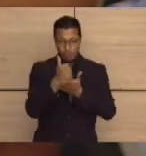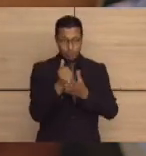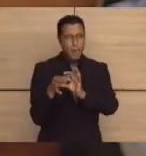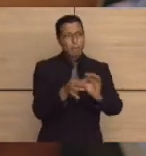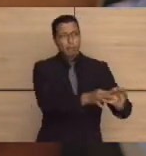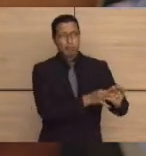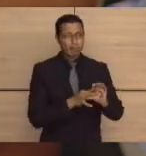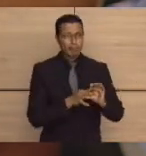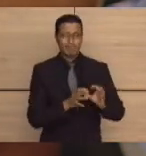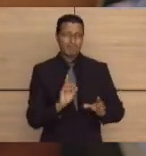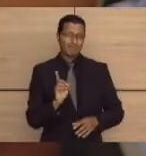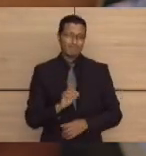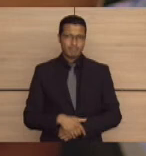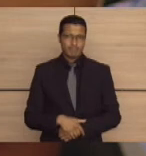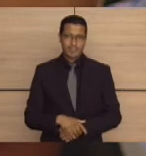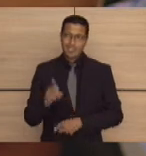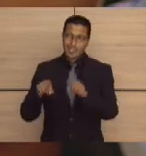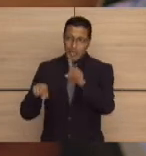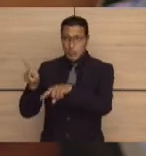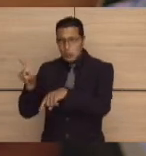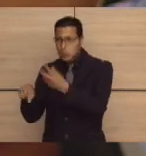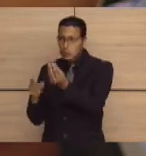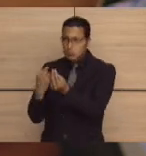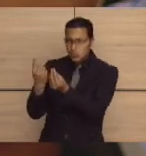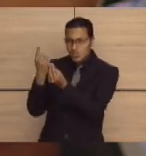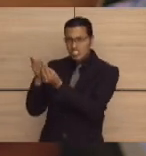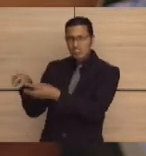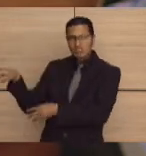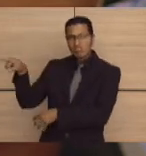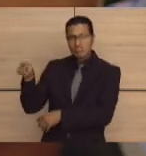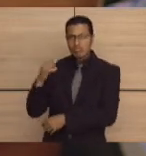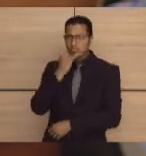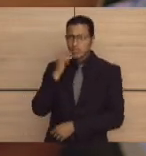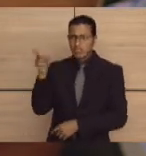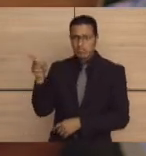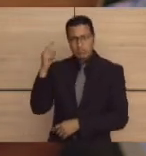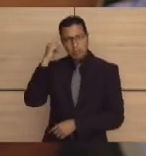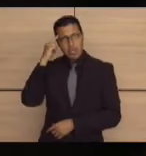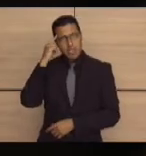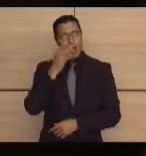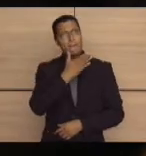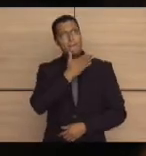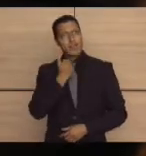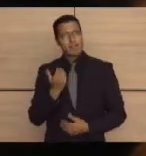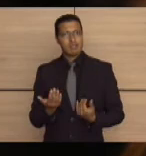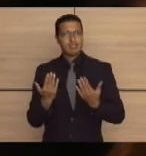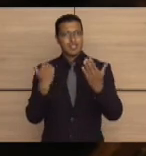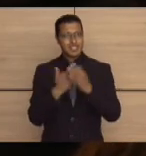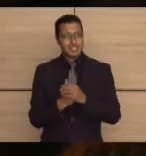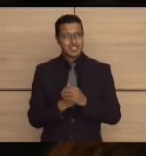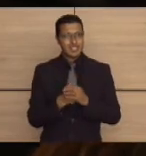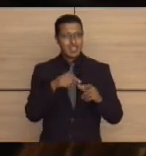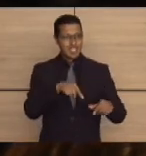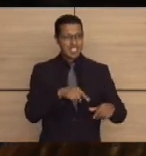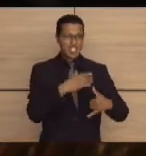que algunos políticos sienten que les da buenos resultados el poner al medio país